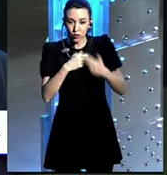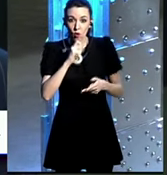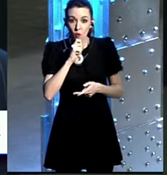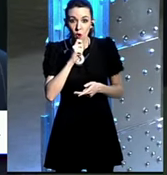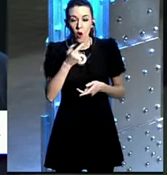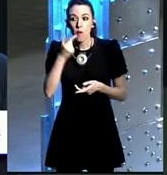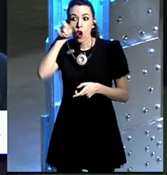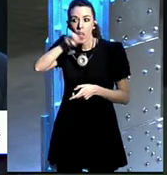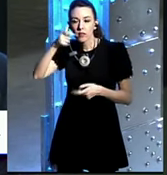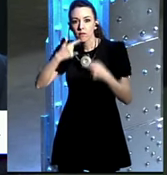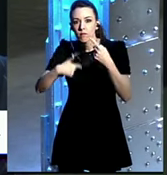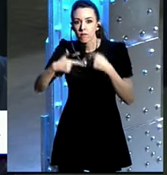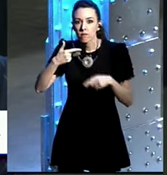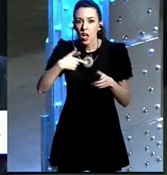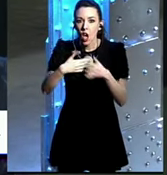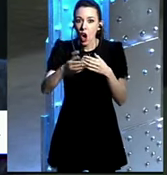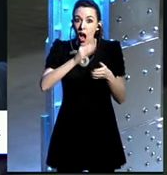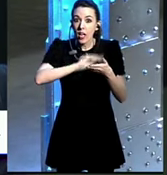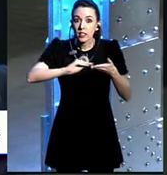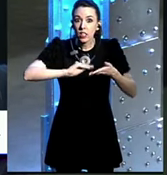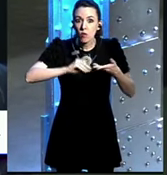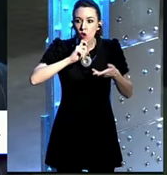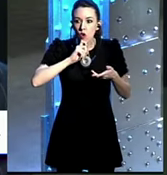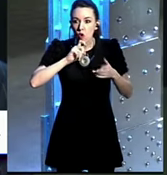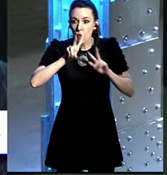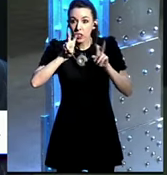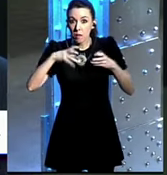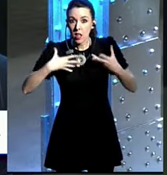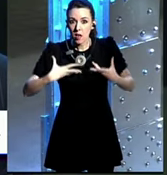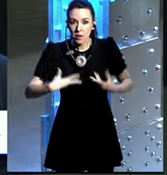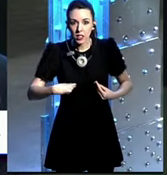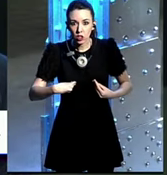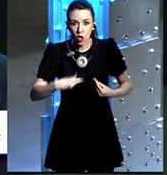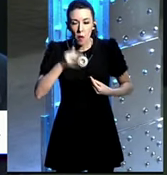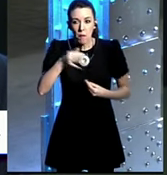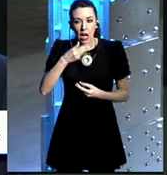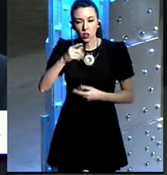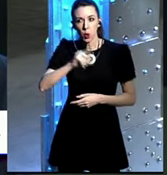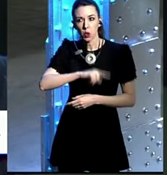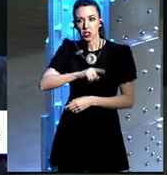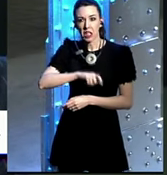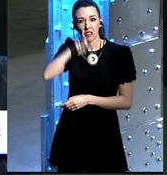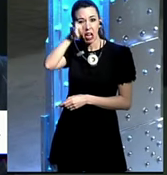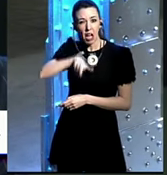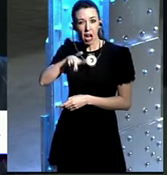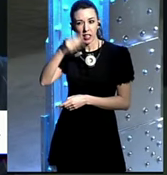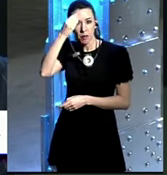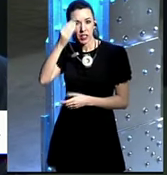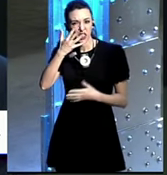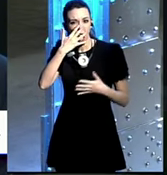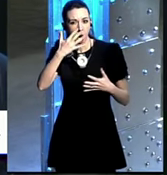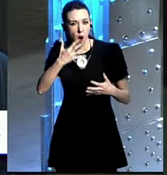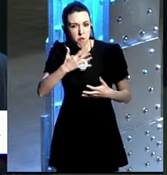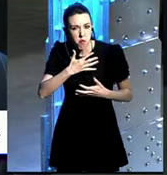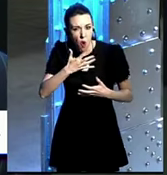ha dicho gente que escribo sobre la depresión y no sientes que la gente se va a reír cuando escribas de ti o que